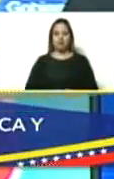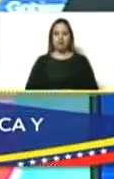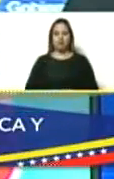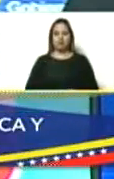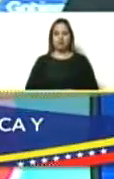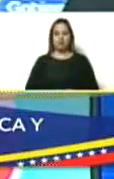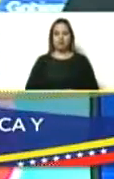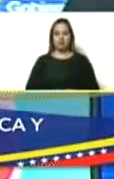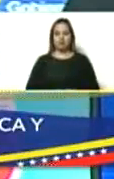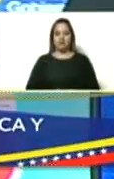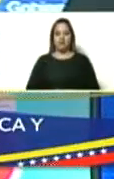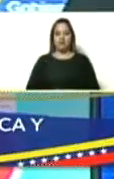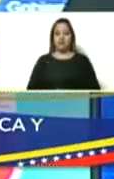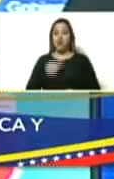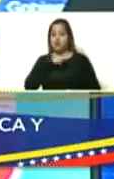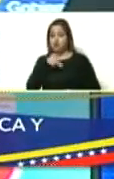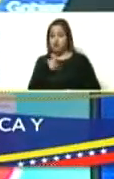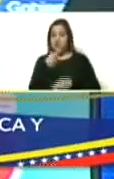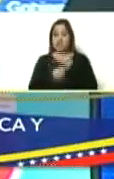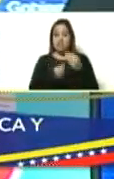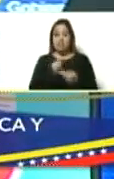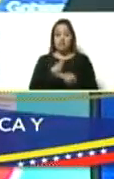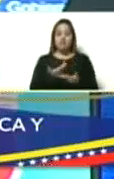Fuimos por esto a prueba.